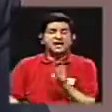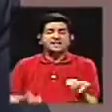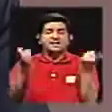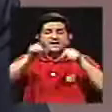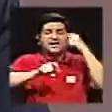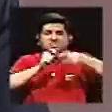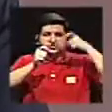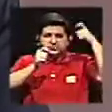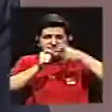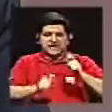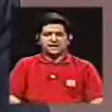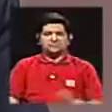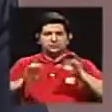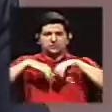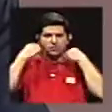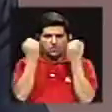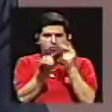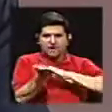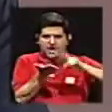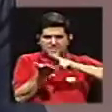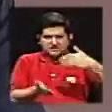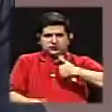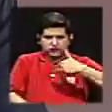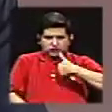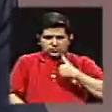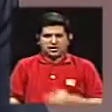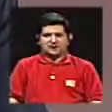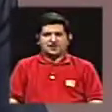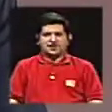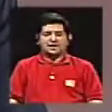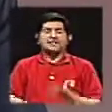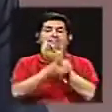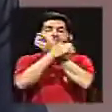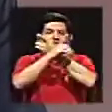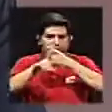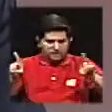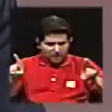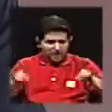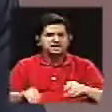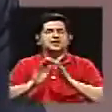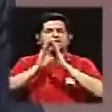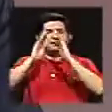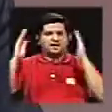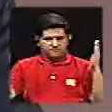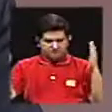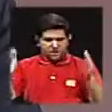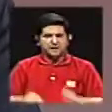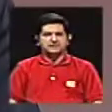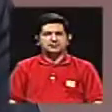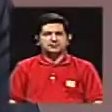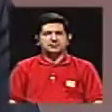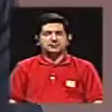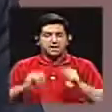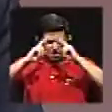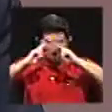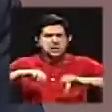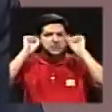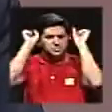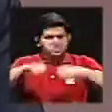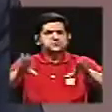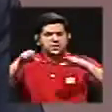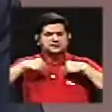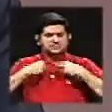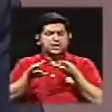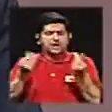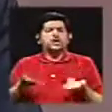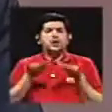concreto, porque la Organización de Liberación Nacional es democrática, es abierta, es auscultable y da